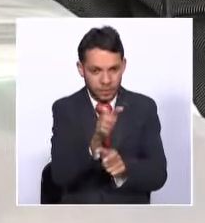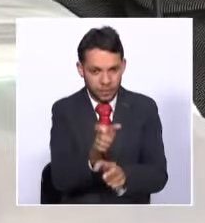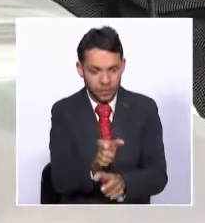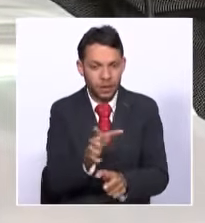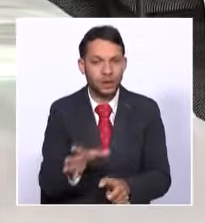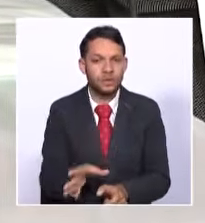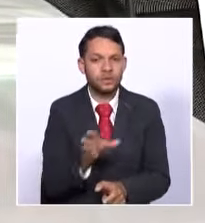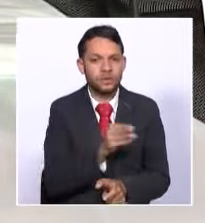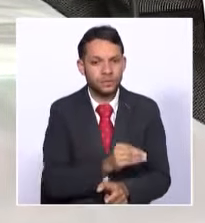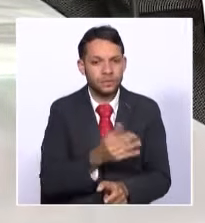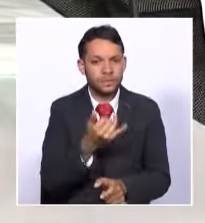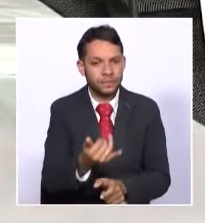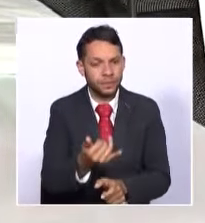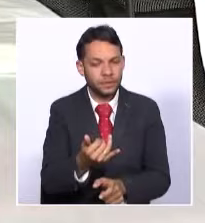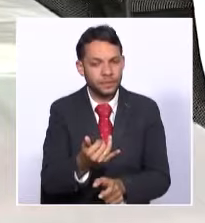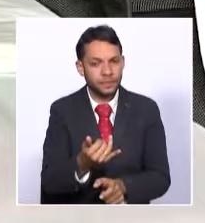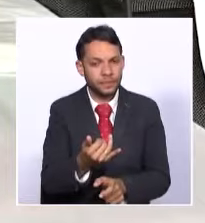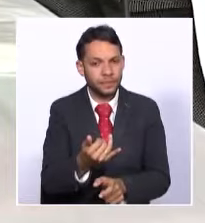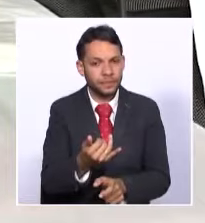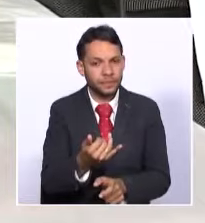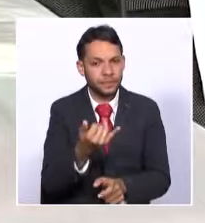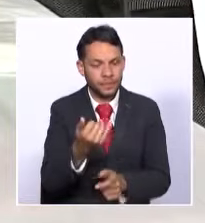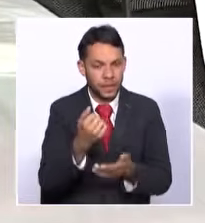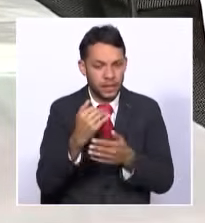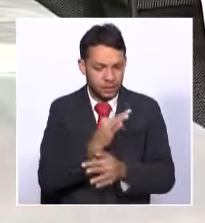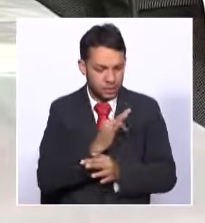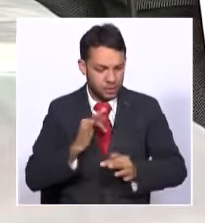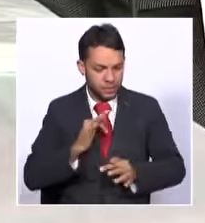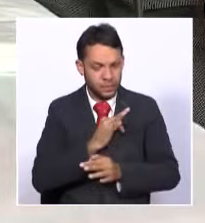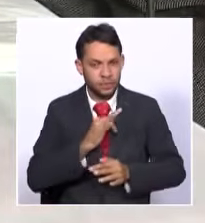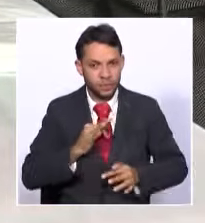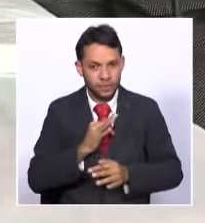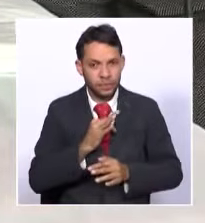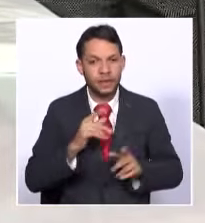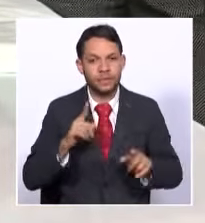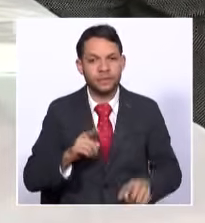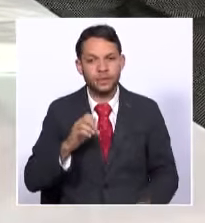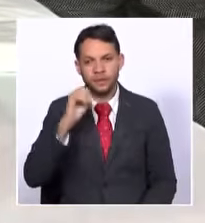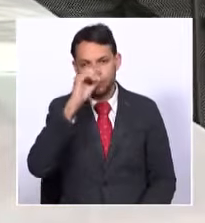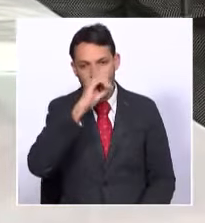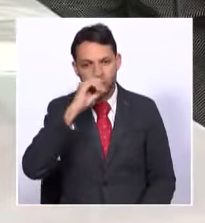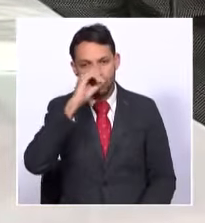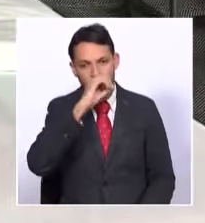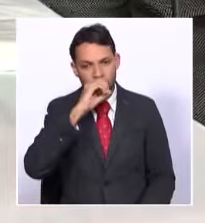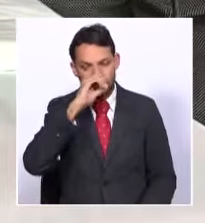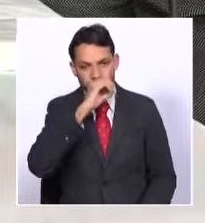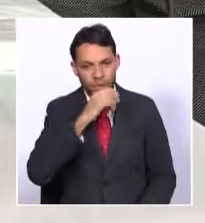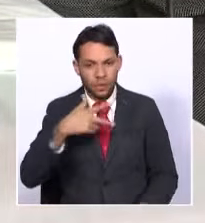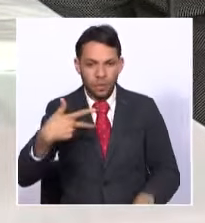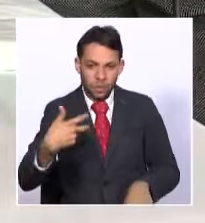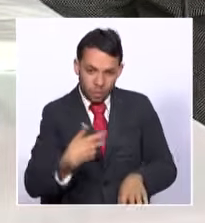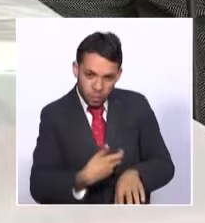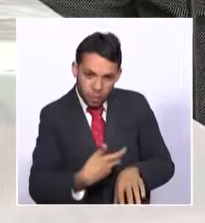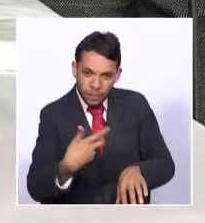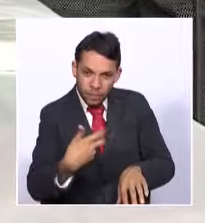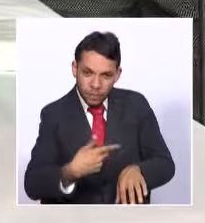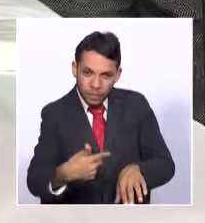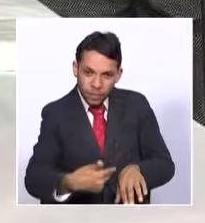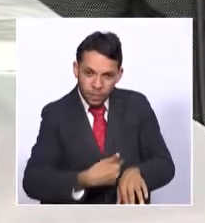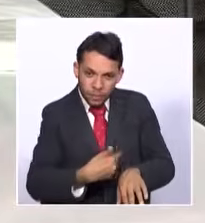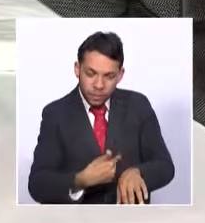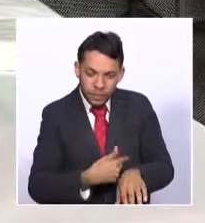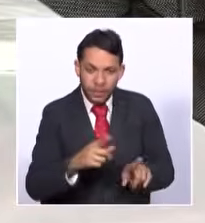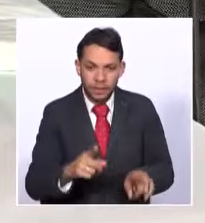hacemos, además de los tratamientos mencionados, le hacemos ozono paravertebral, en otros le hacemos plasma